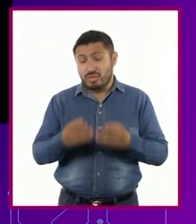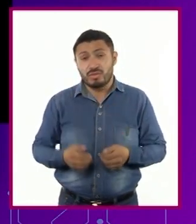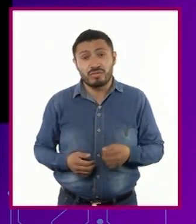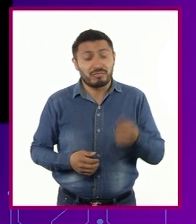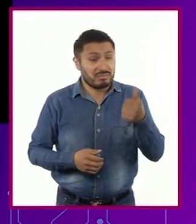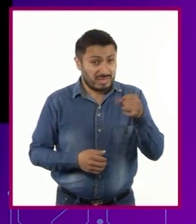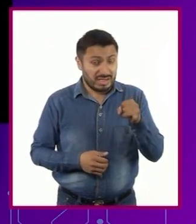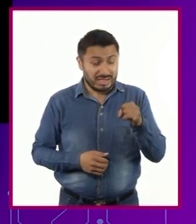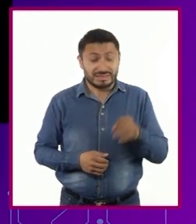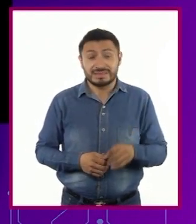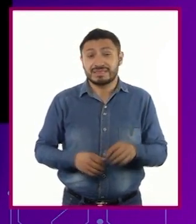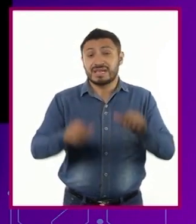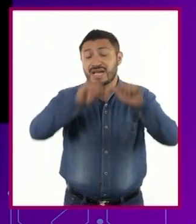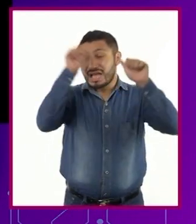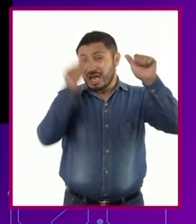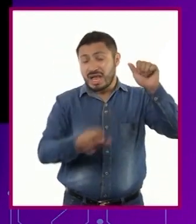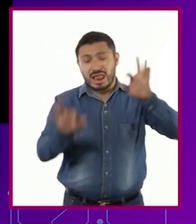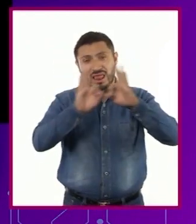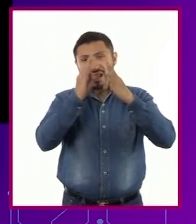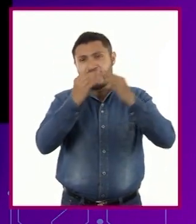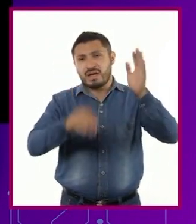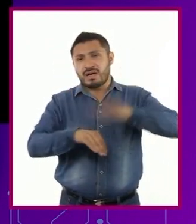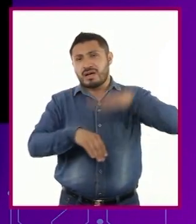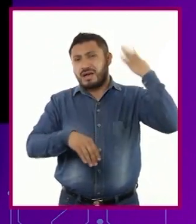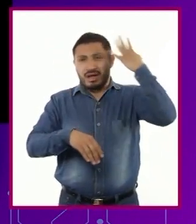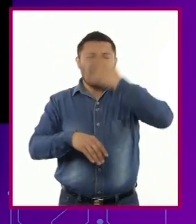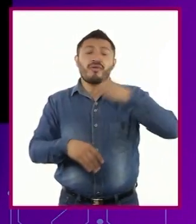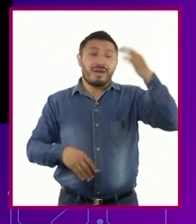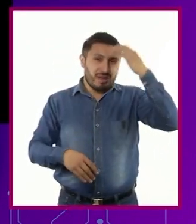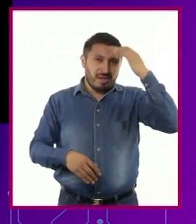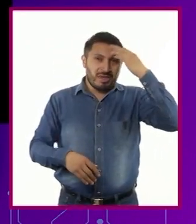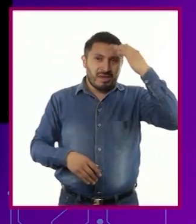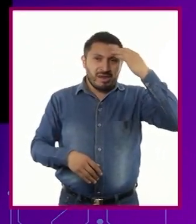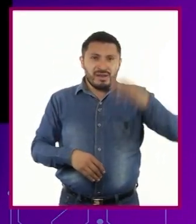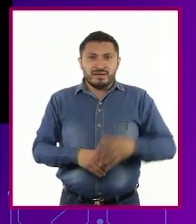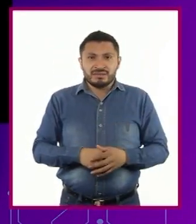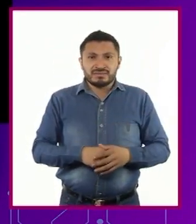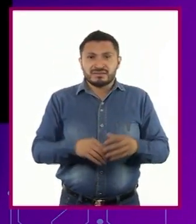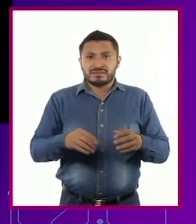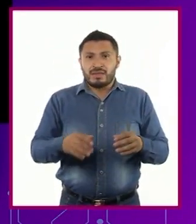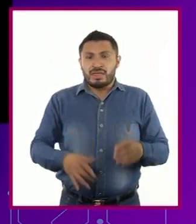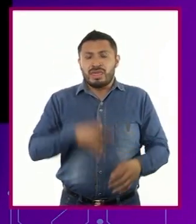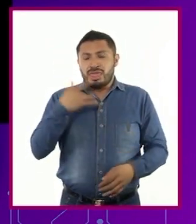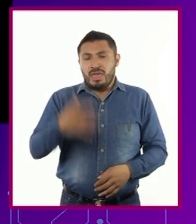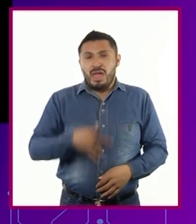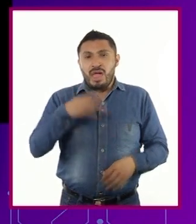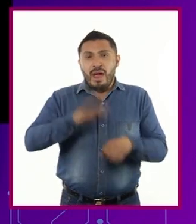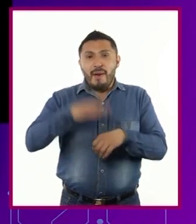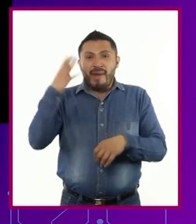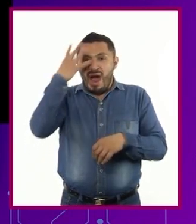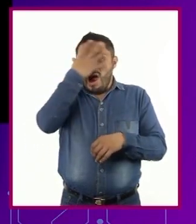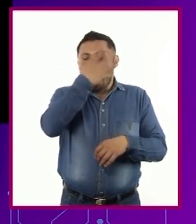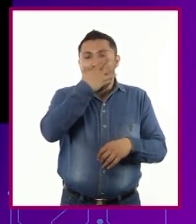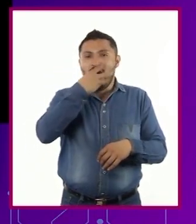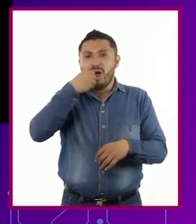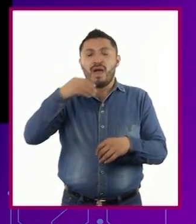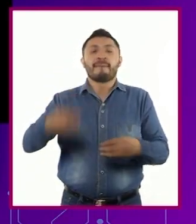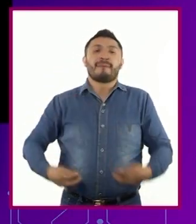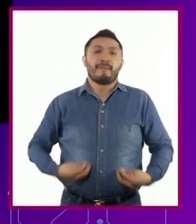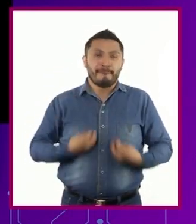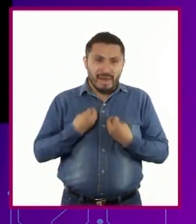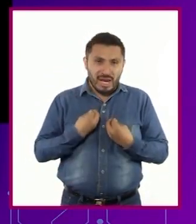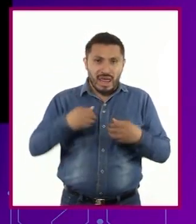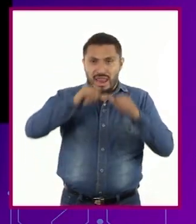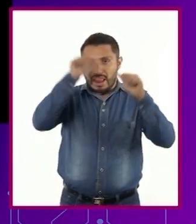El arte es la forma más bella de conocer, es la sensación más bonita de vivir.